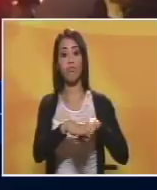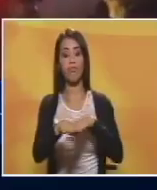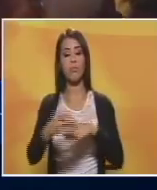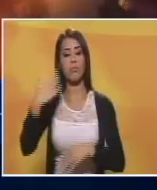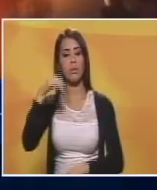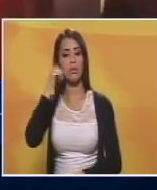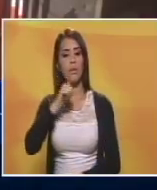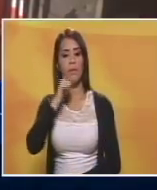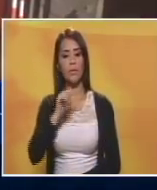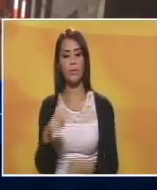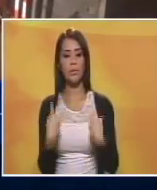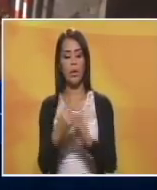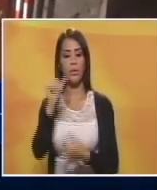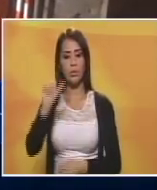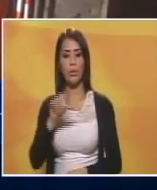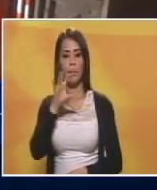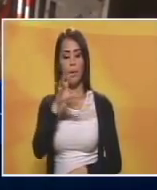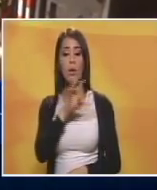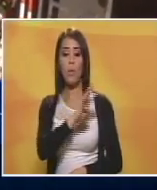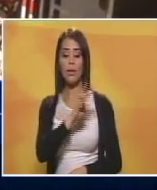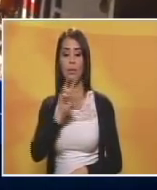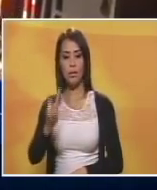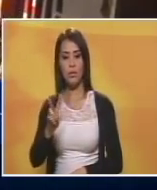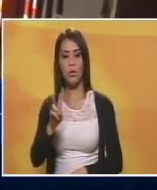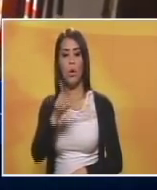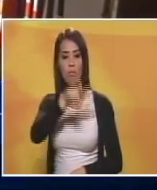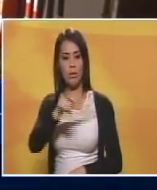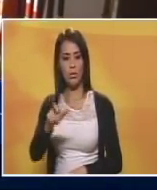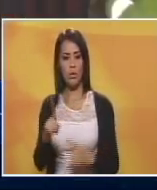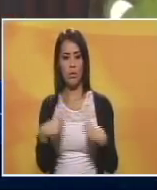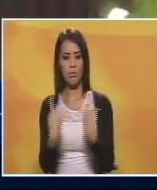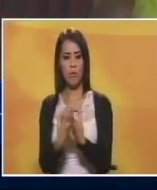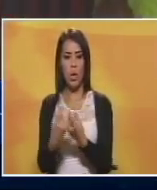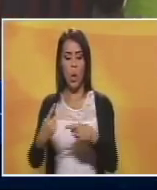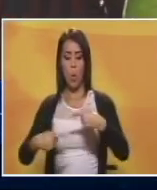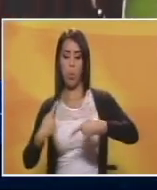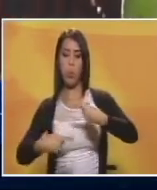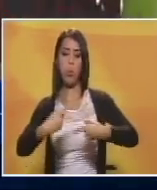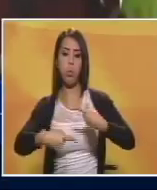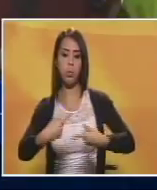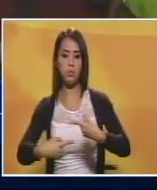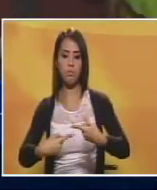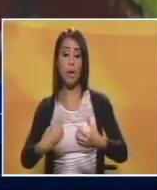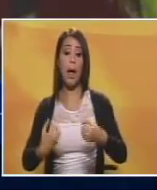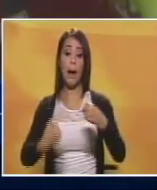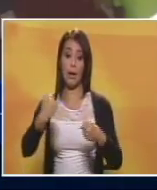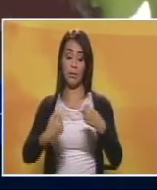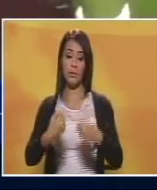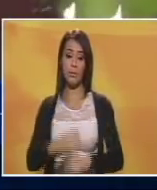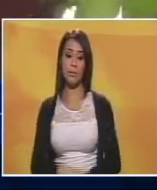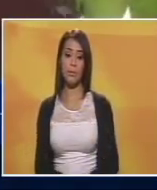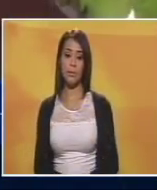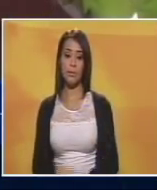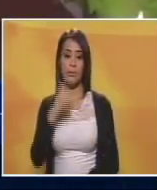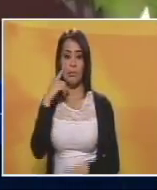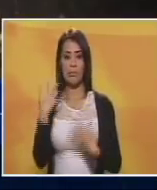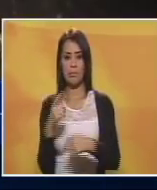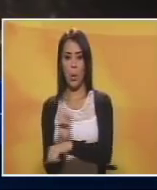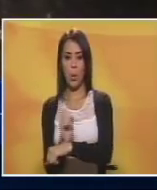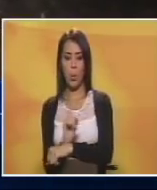sábado al sur del país. Un autobús con 42 pasajeros se volcó en el kilómetro 21 de la vía Cuenca-Loja, presuntamente por exceso